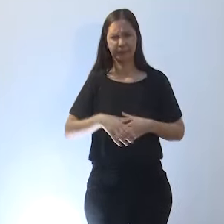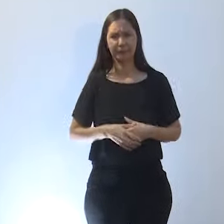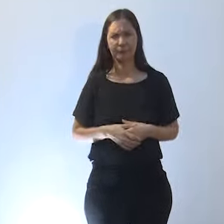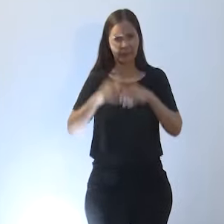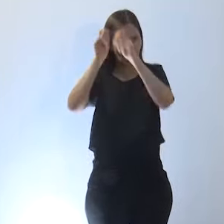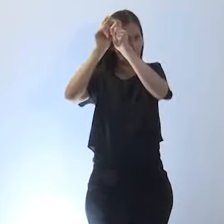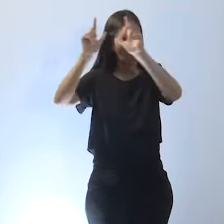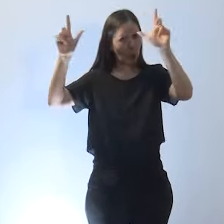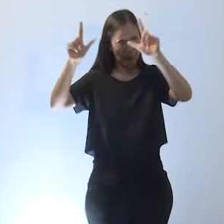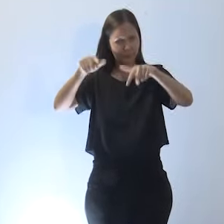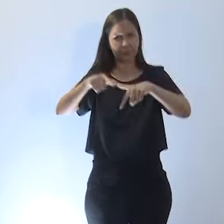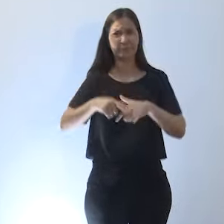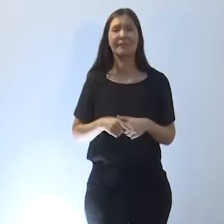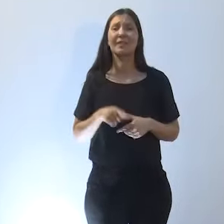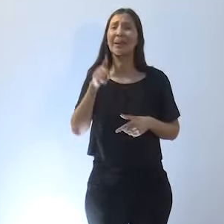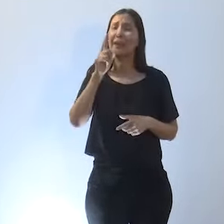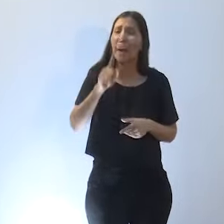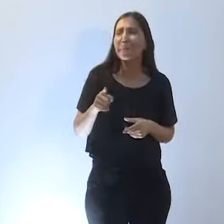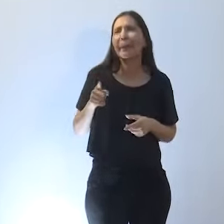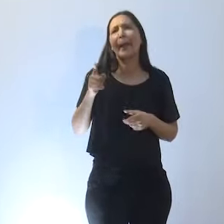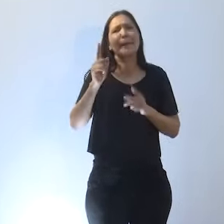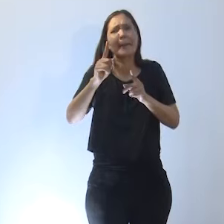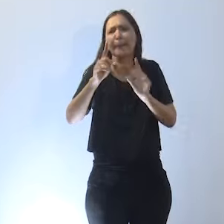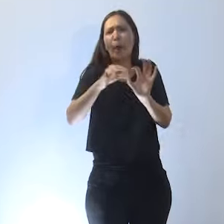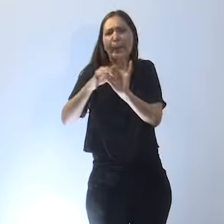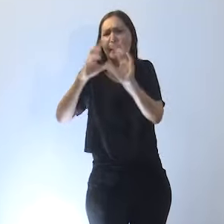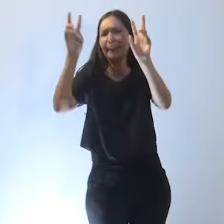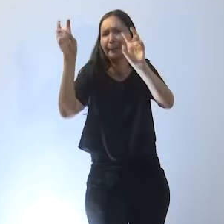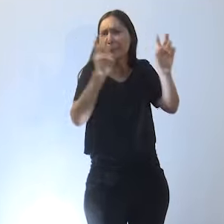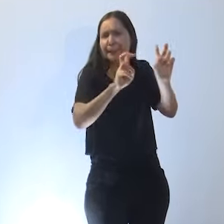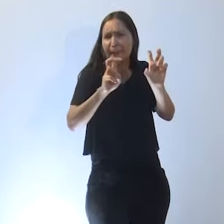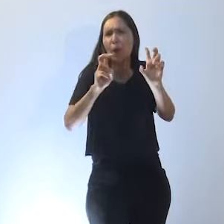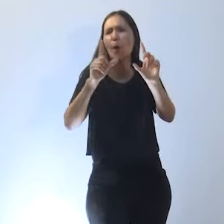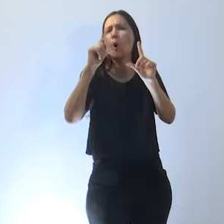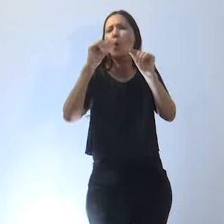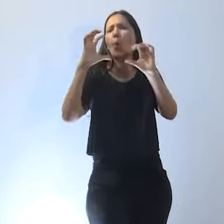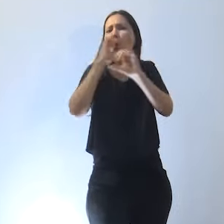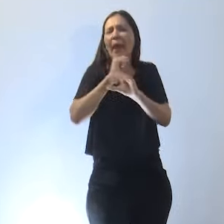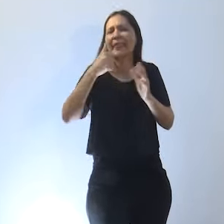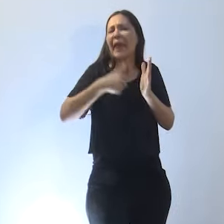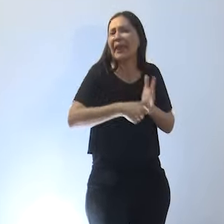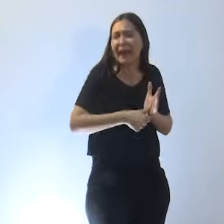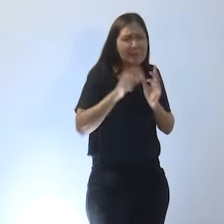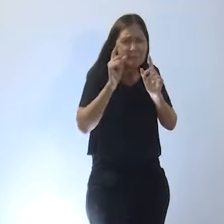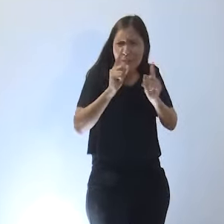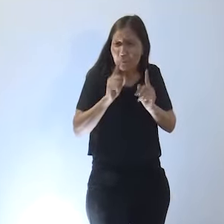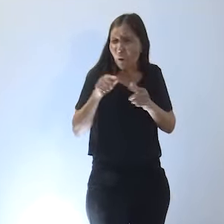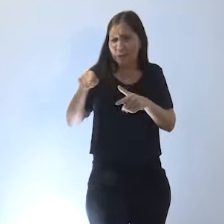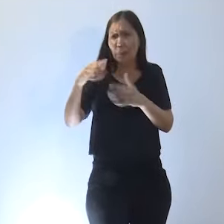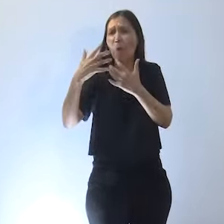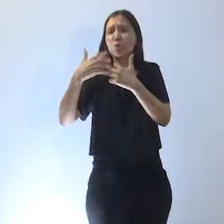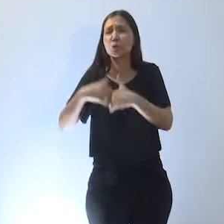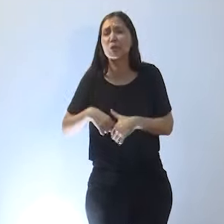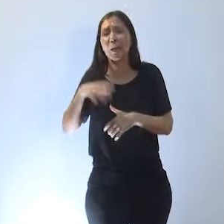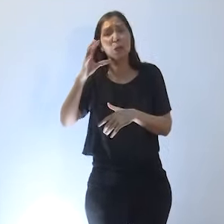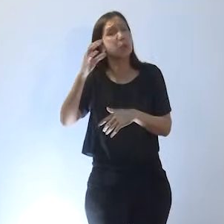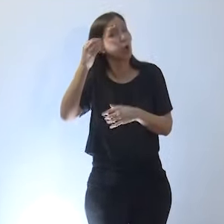traslada lo de la cuenta dni etcétera en algún punto funciona porque o sea no nos olvidemos masa saca 44 saca